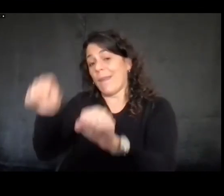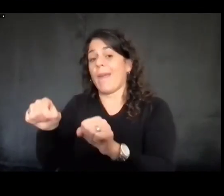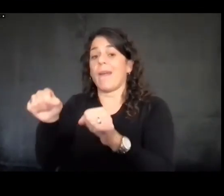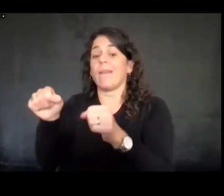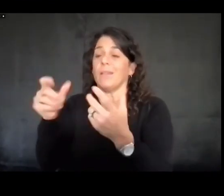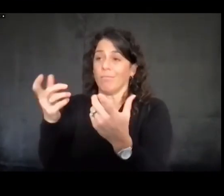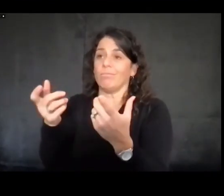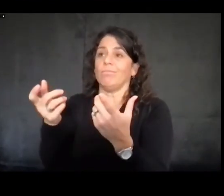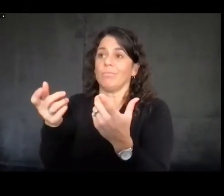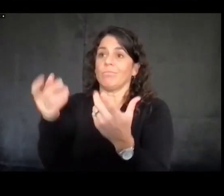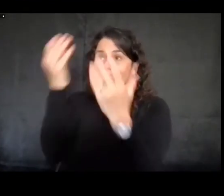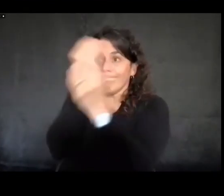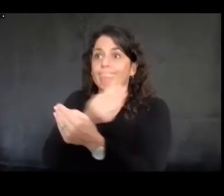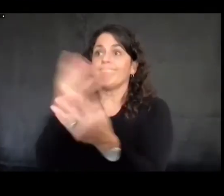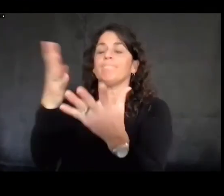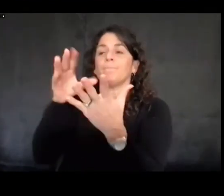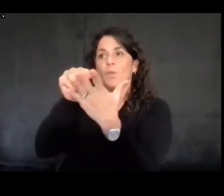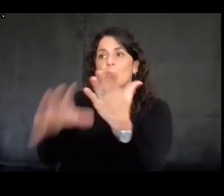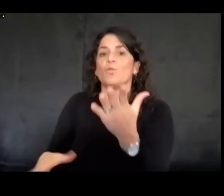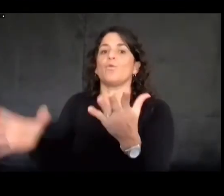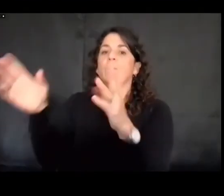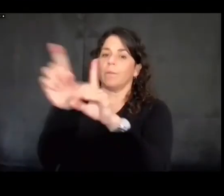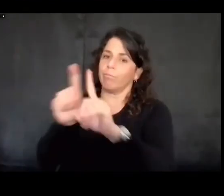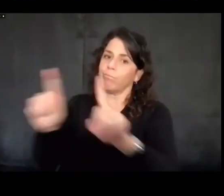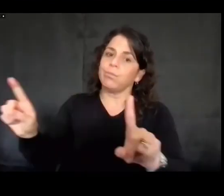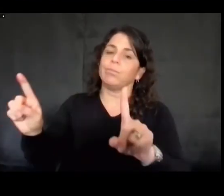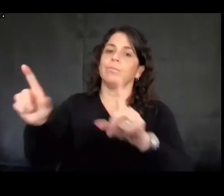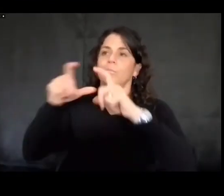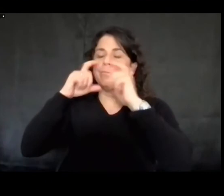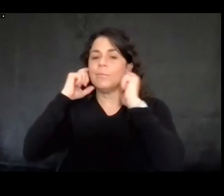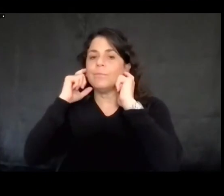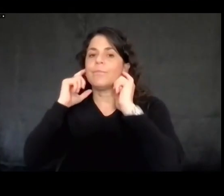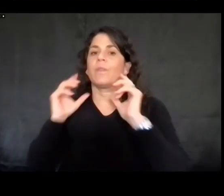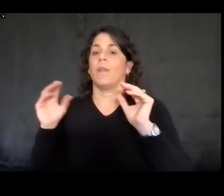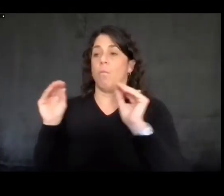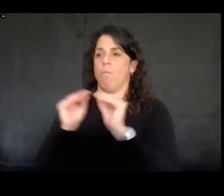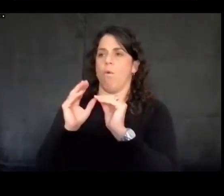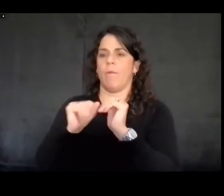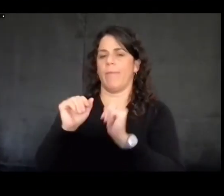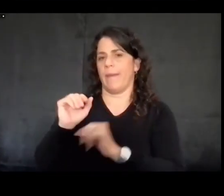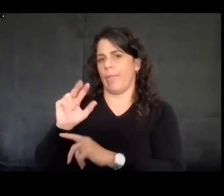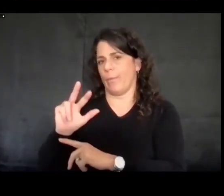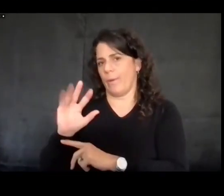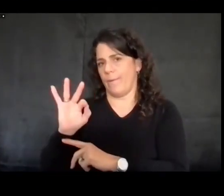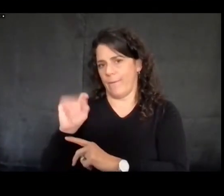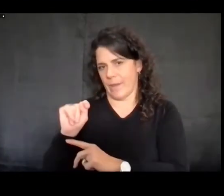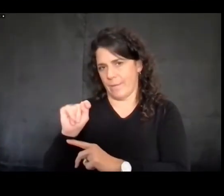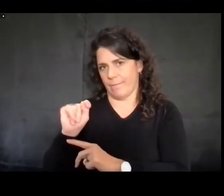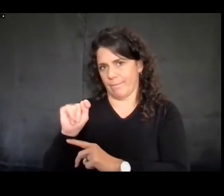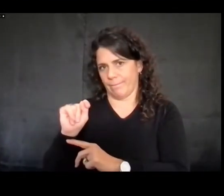escuelas pueden extender la distancia social a más de tres pies pero